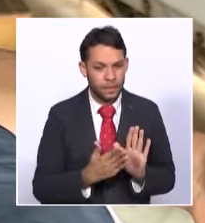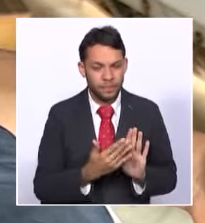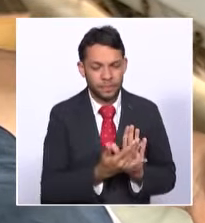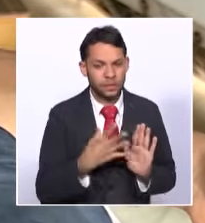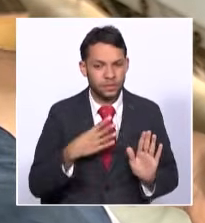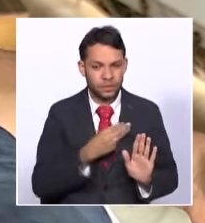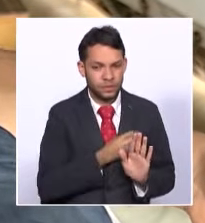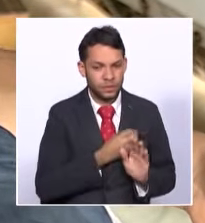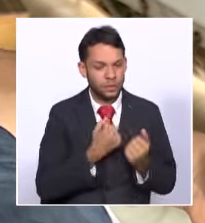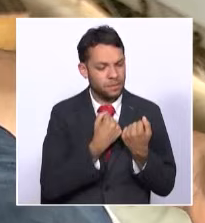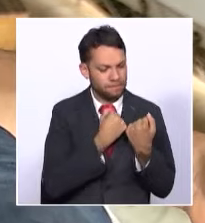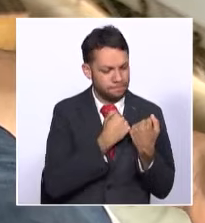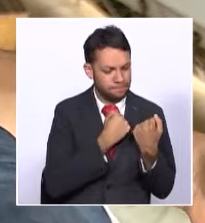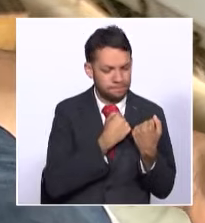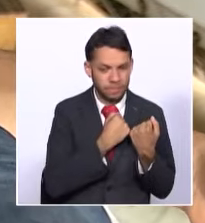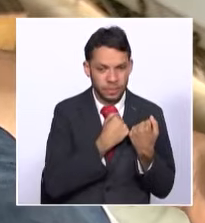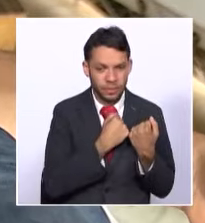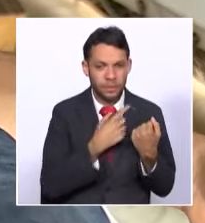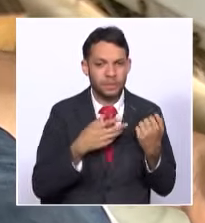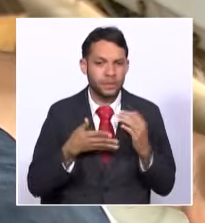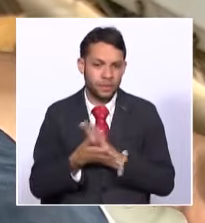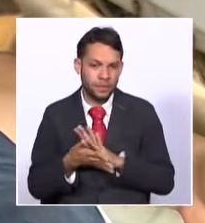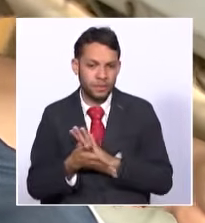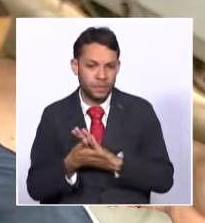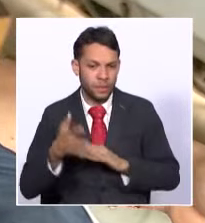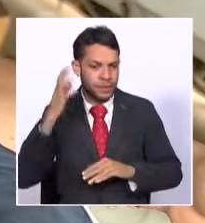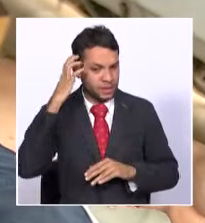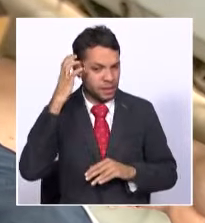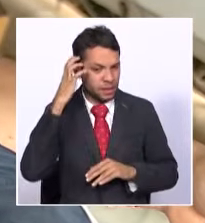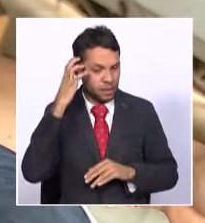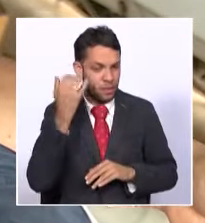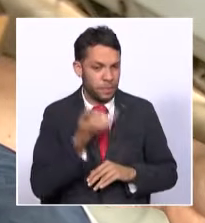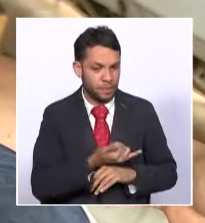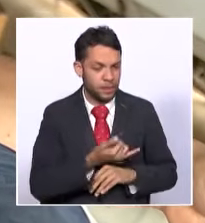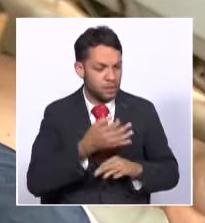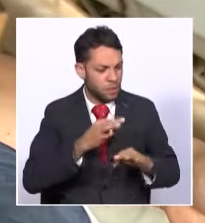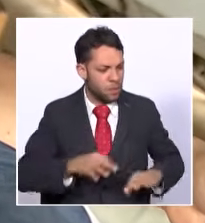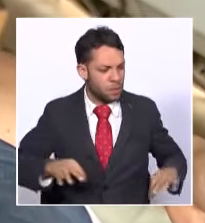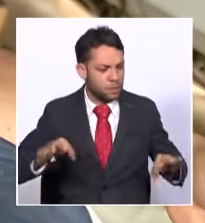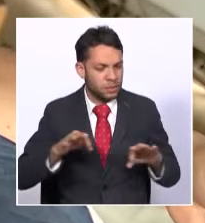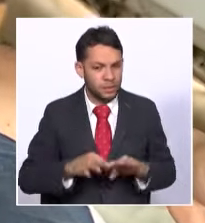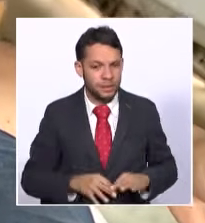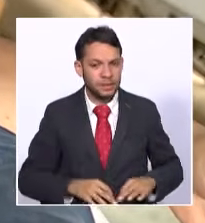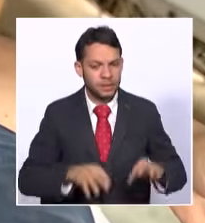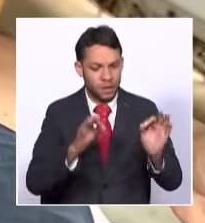compresión acá, le estoy dando la información al cerebro de que es la forma en que debe estar.